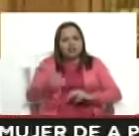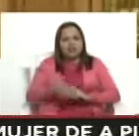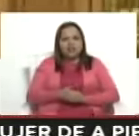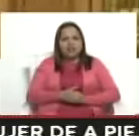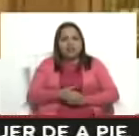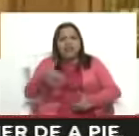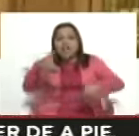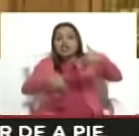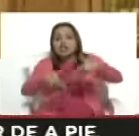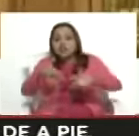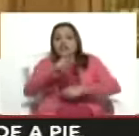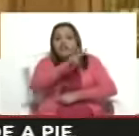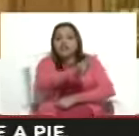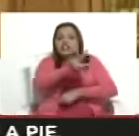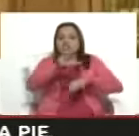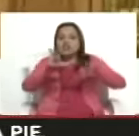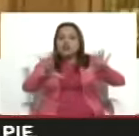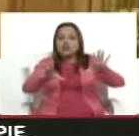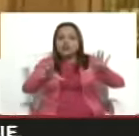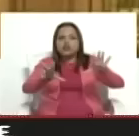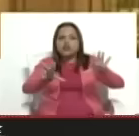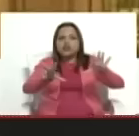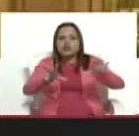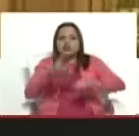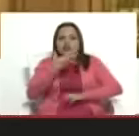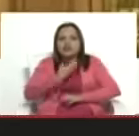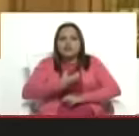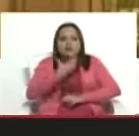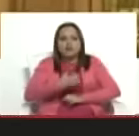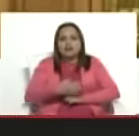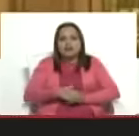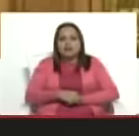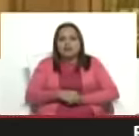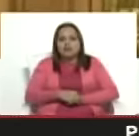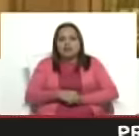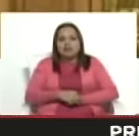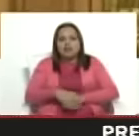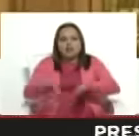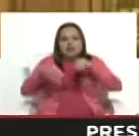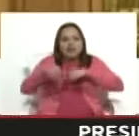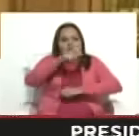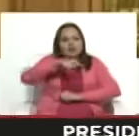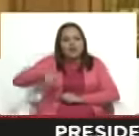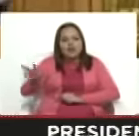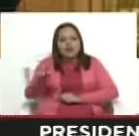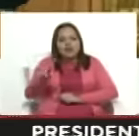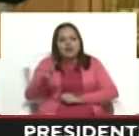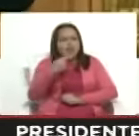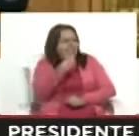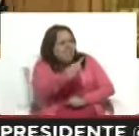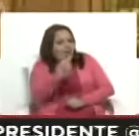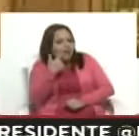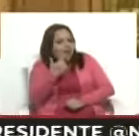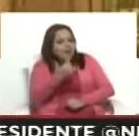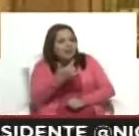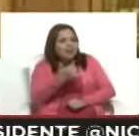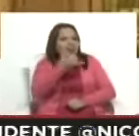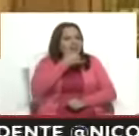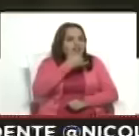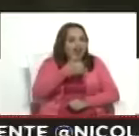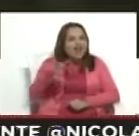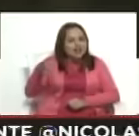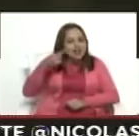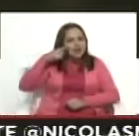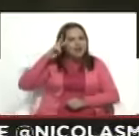que las elecciones del 28 de diciembre es asunto de los venezolanos. ¿De dije yo? Que los voy a agarrar por inocentes.